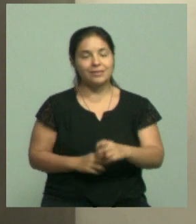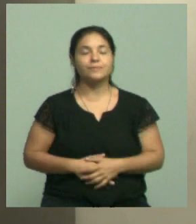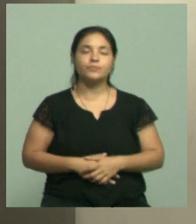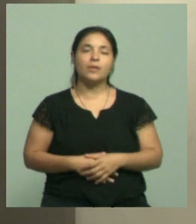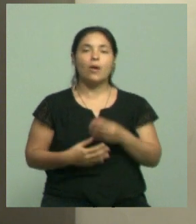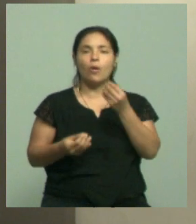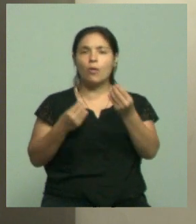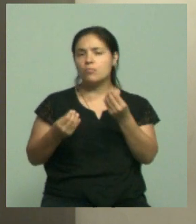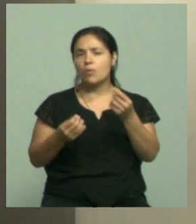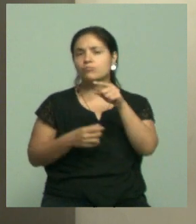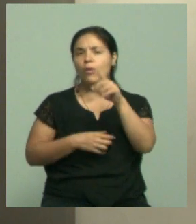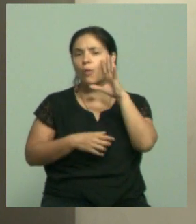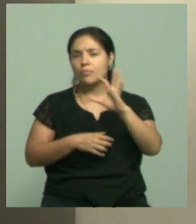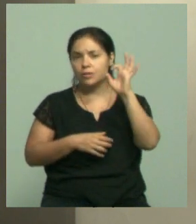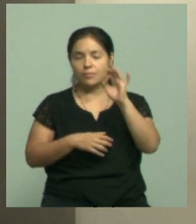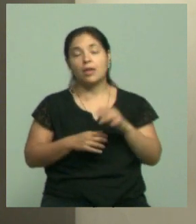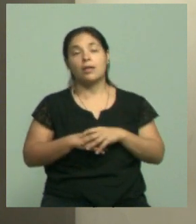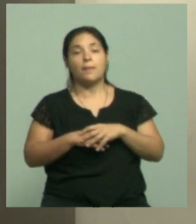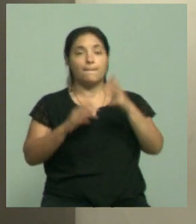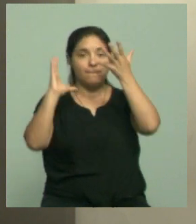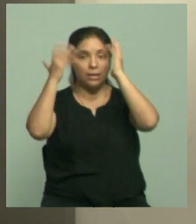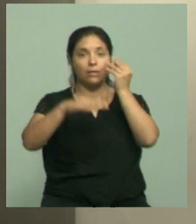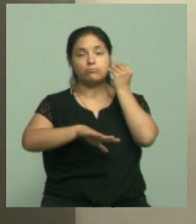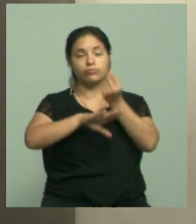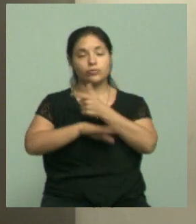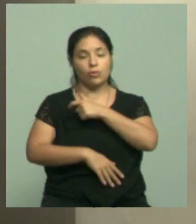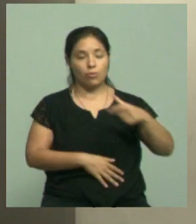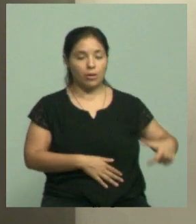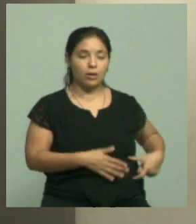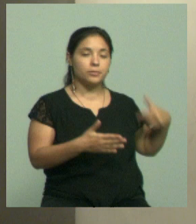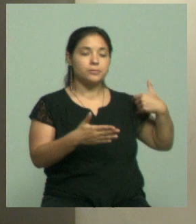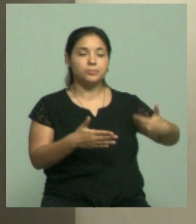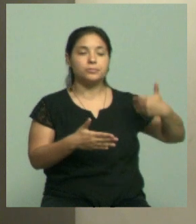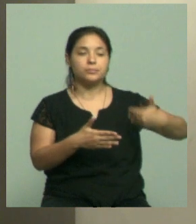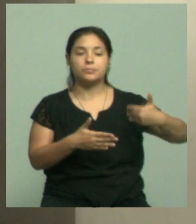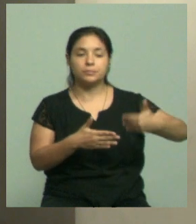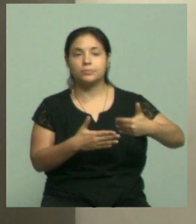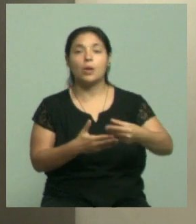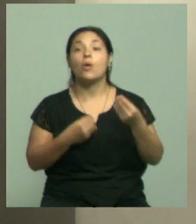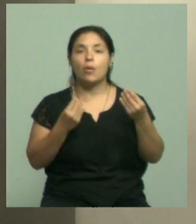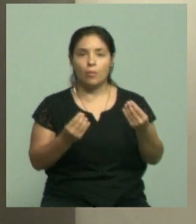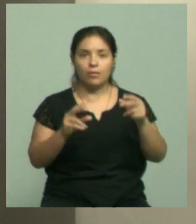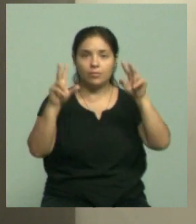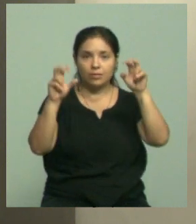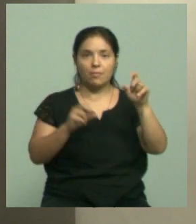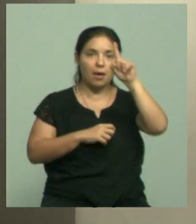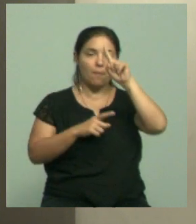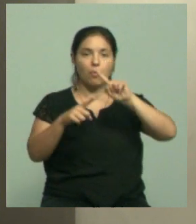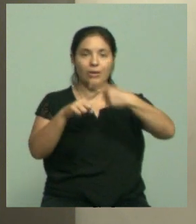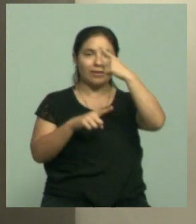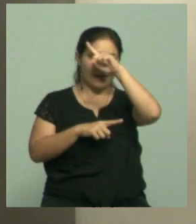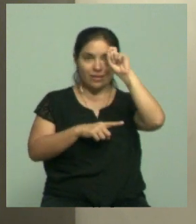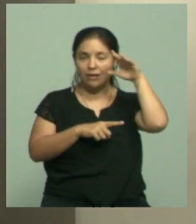el panorama? Han pasado algunos meses del gobierno de Javier Milei. ¿Cómo lo ves a él encarando la política internacional, a él